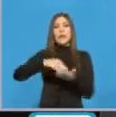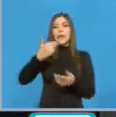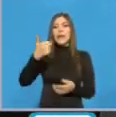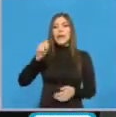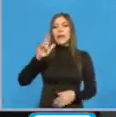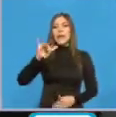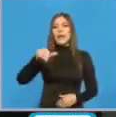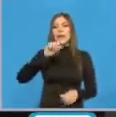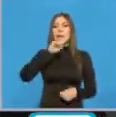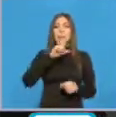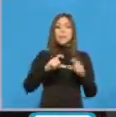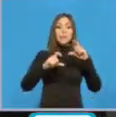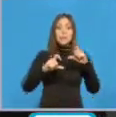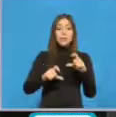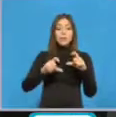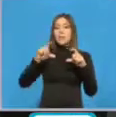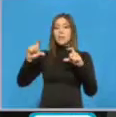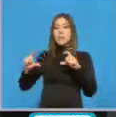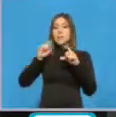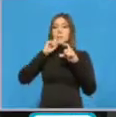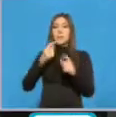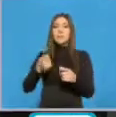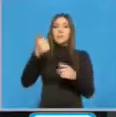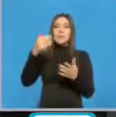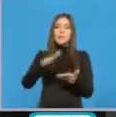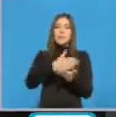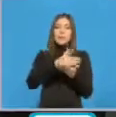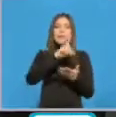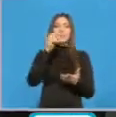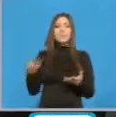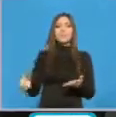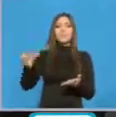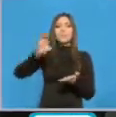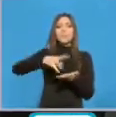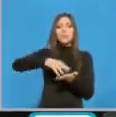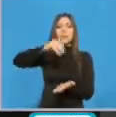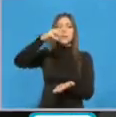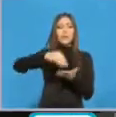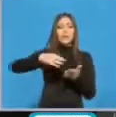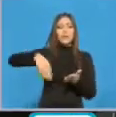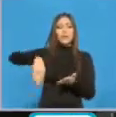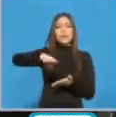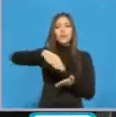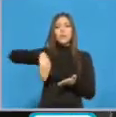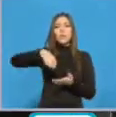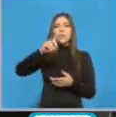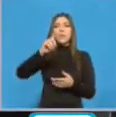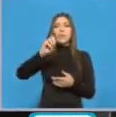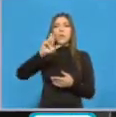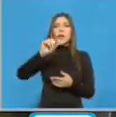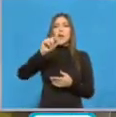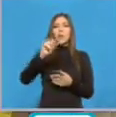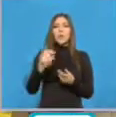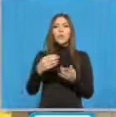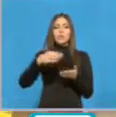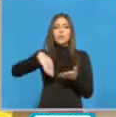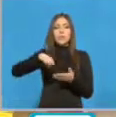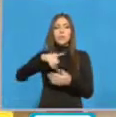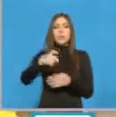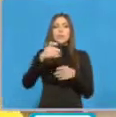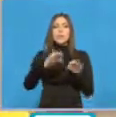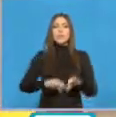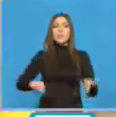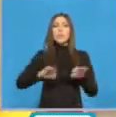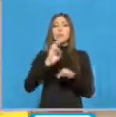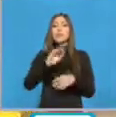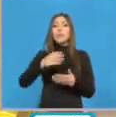Ok. Eso. Vamos a comenzar a dorarla. Es importante este proceso de cocción. ¿Por qué? Porque si no nos va a salir